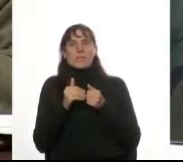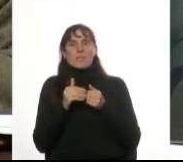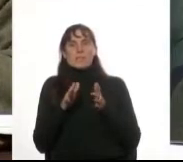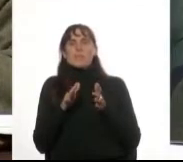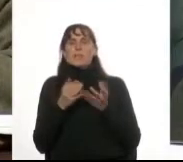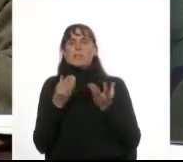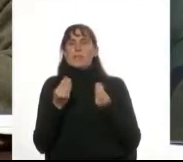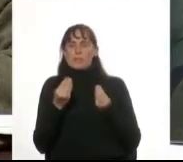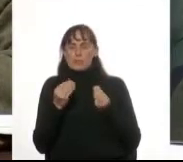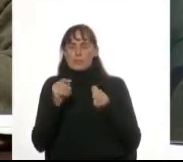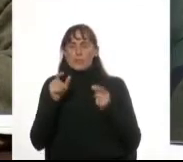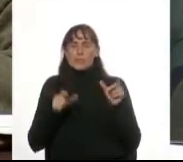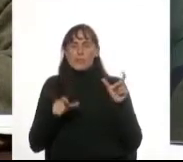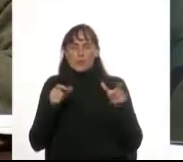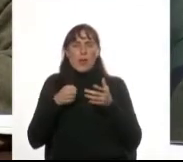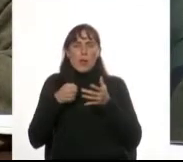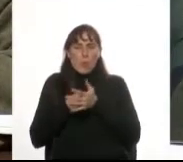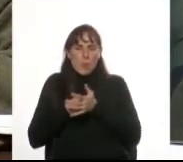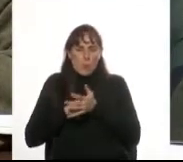Hubo muchos